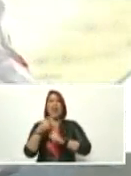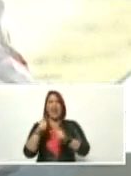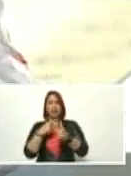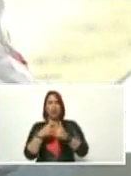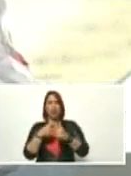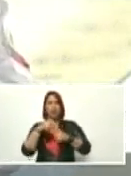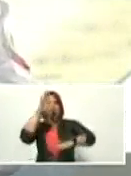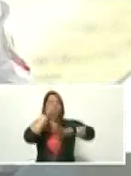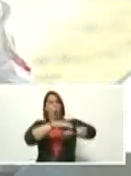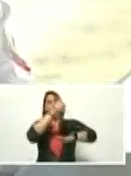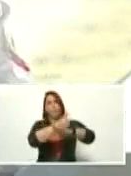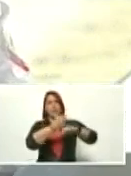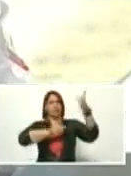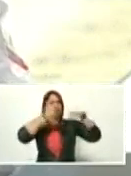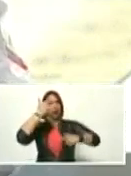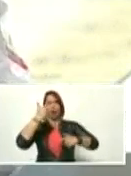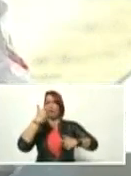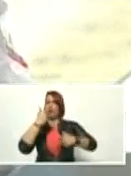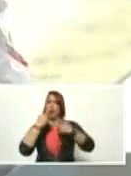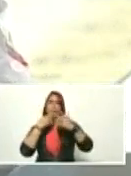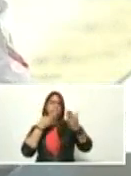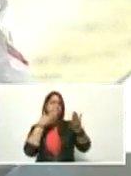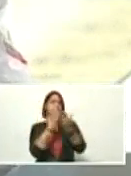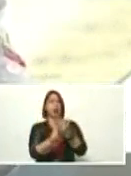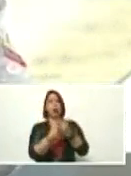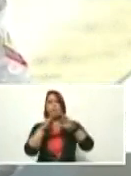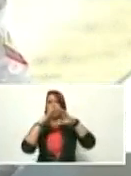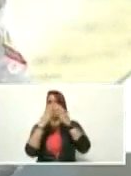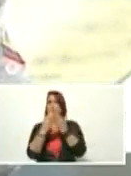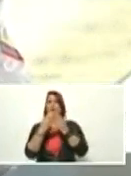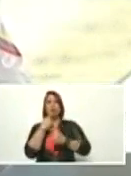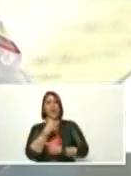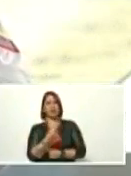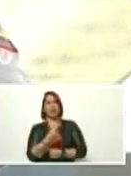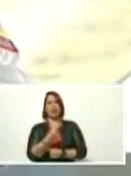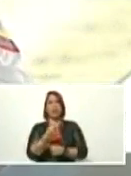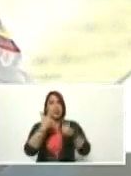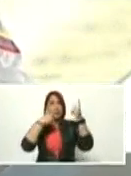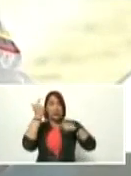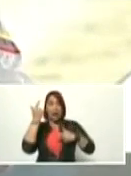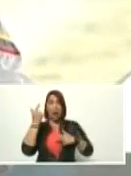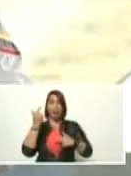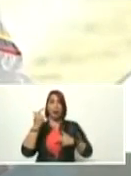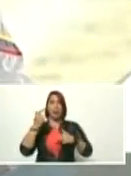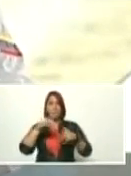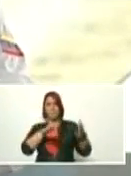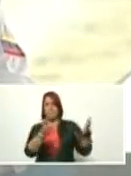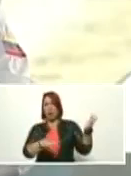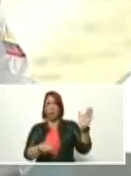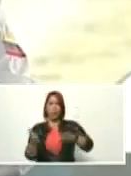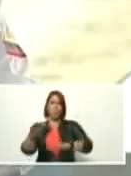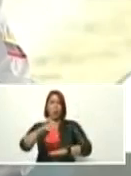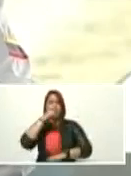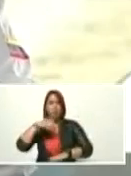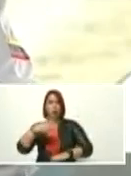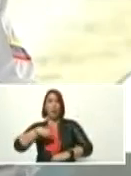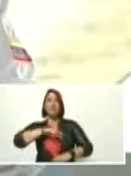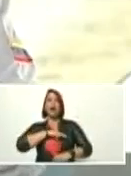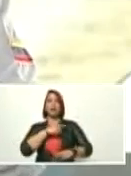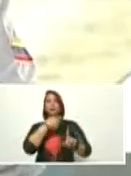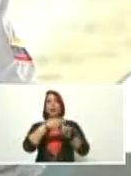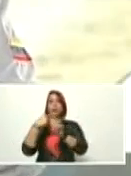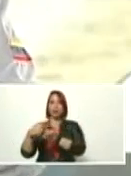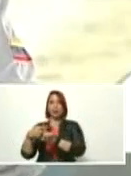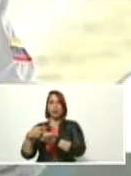Chávez, decir ante el mundo que Chávez había matado a su pueblo, falso positivo, más o menos lo que pasa en